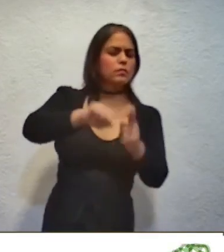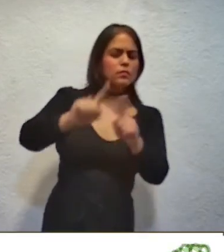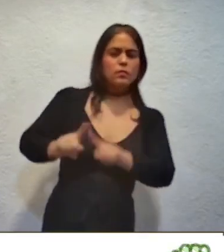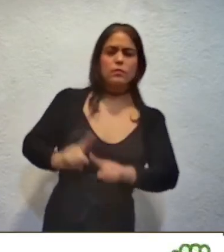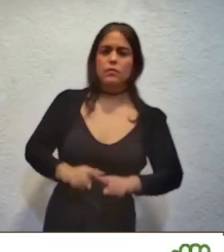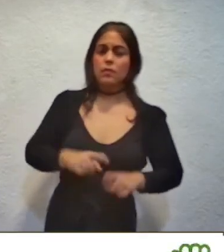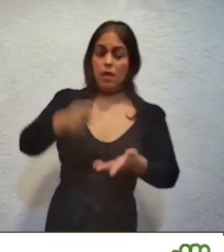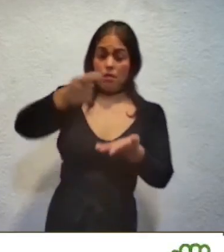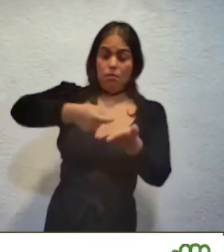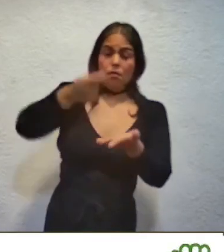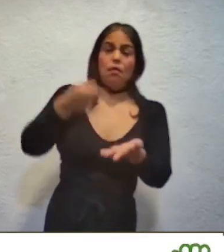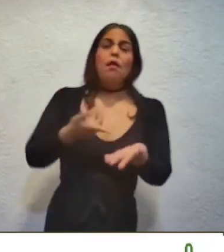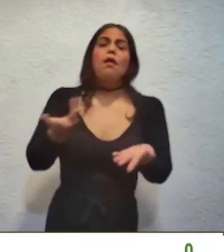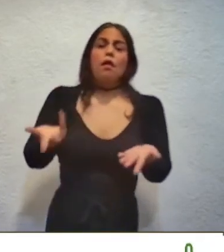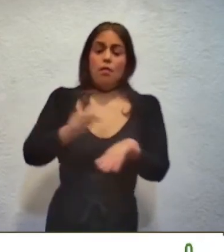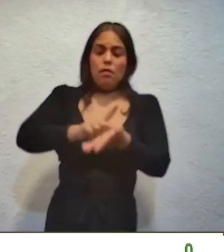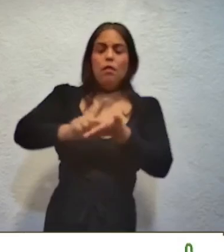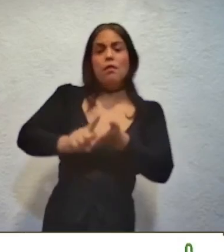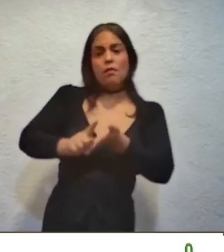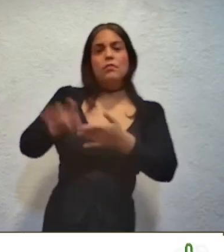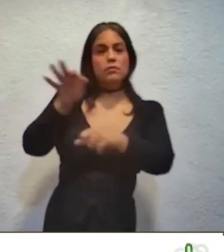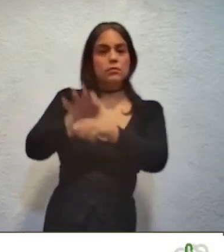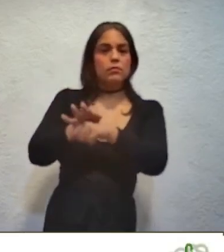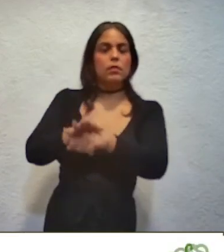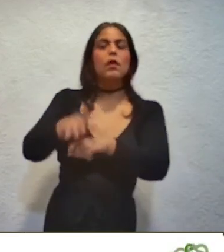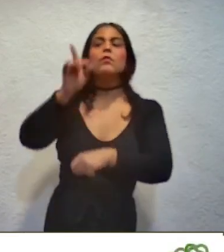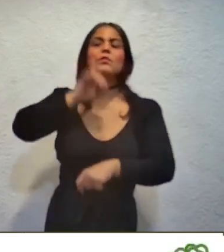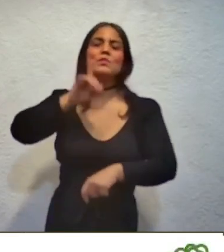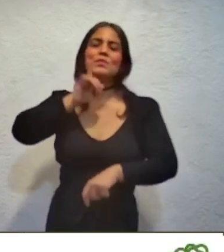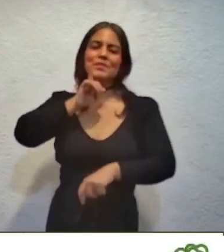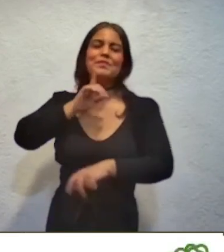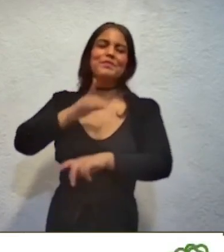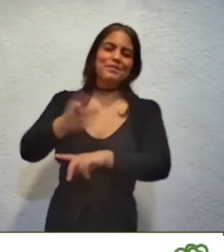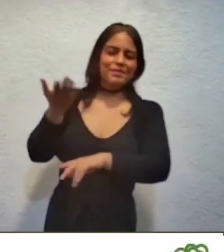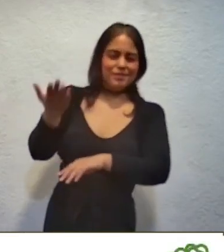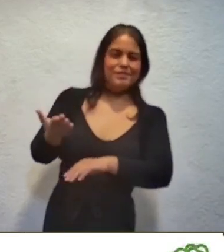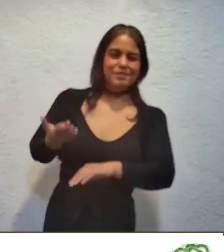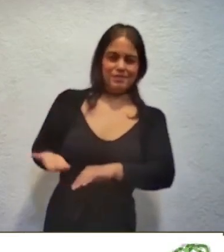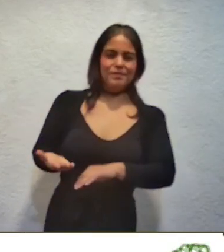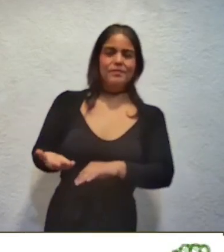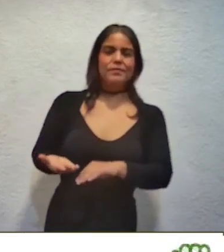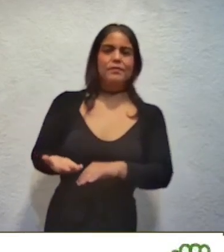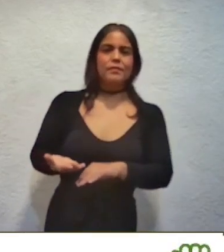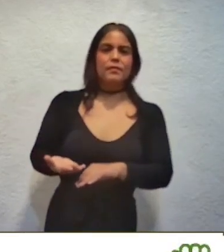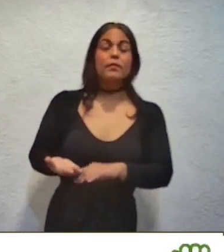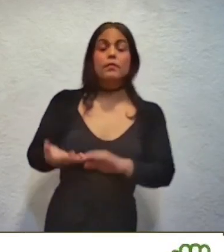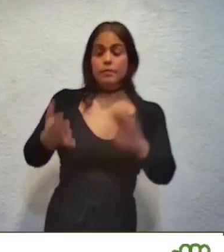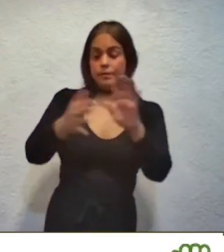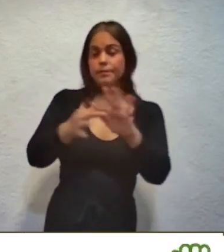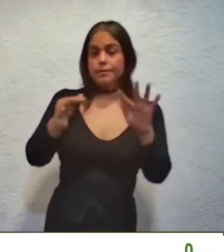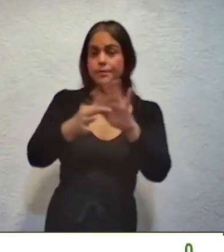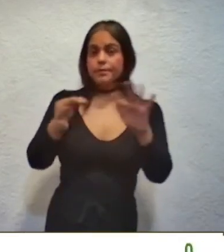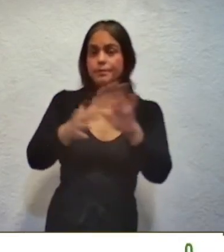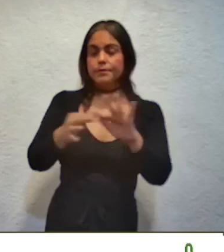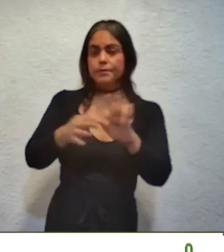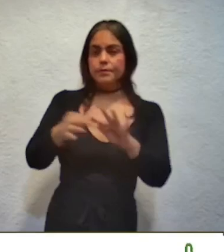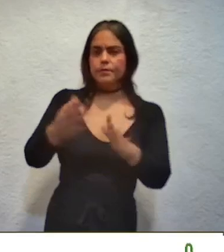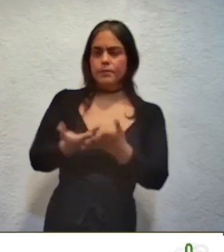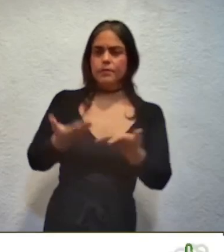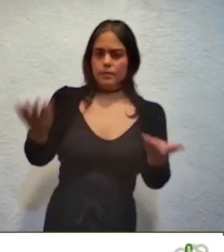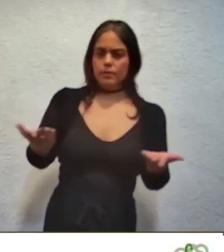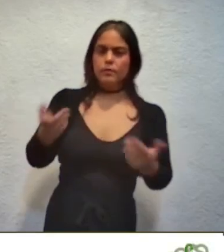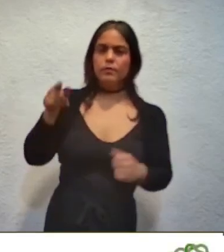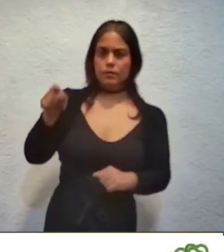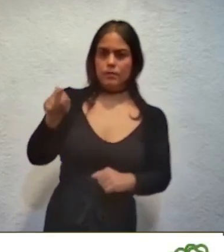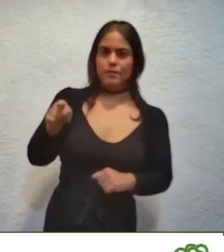en derecho corresponda con perspectiva de género, de manera exhaustiva, fundada y motivada respecto del planteamiento de BPG